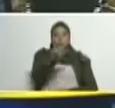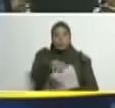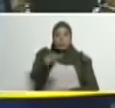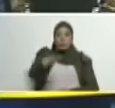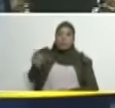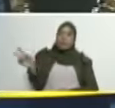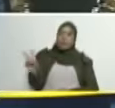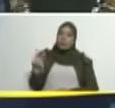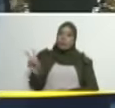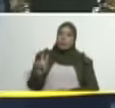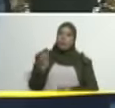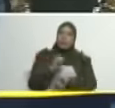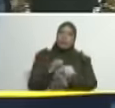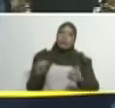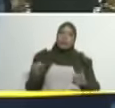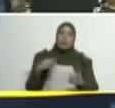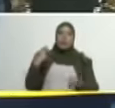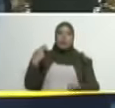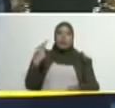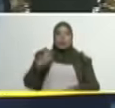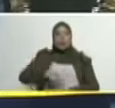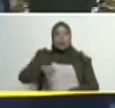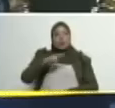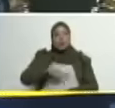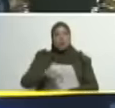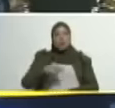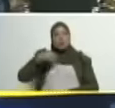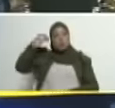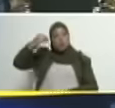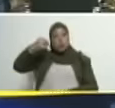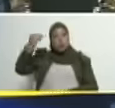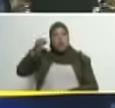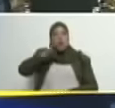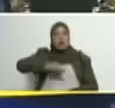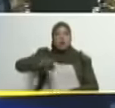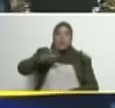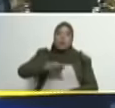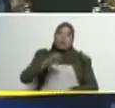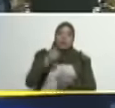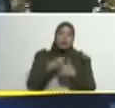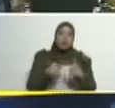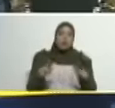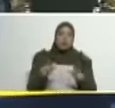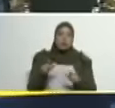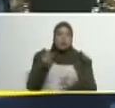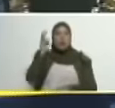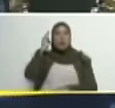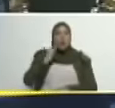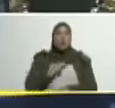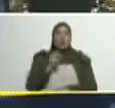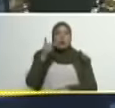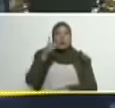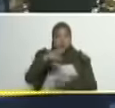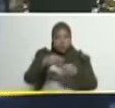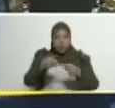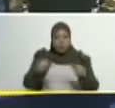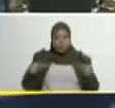venezolano de independencia, de rebeldía, de pensamiento soberano. Es que Bolívar es esta